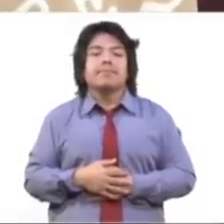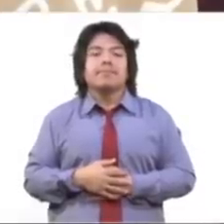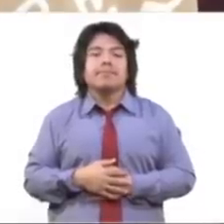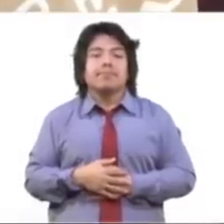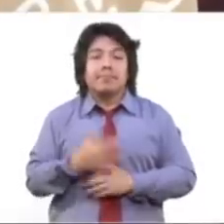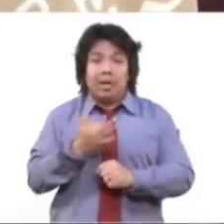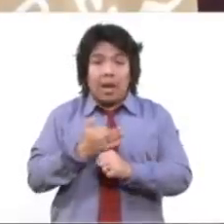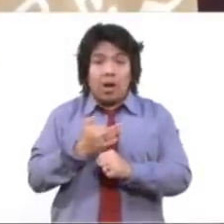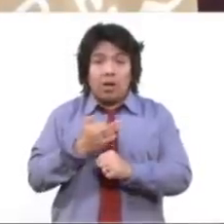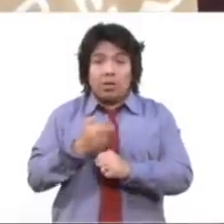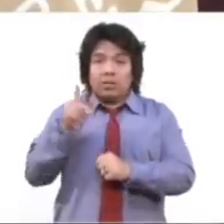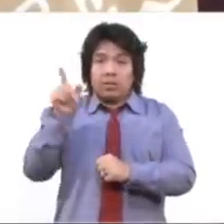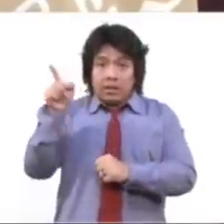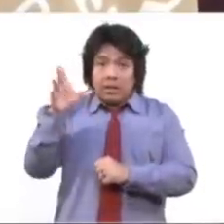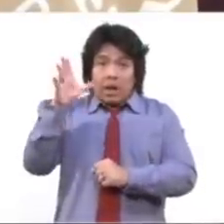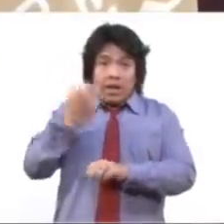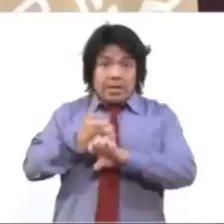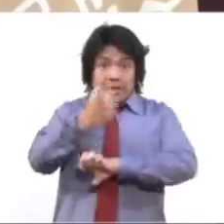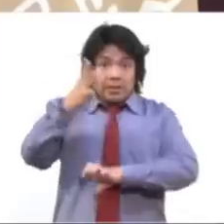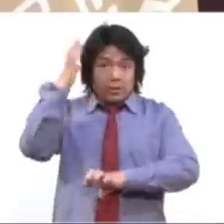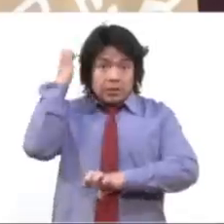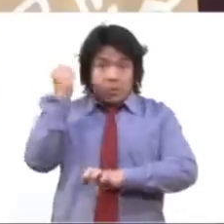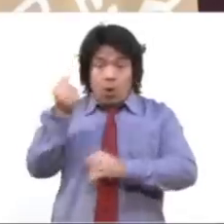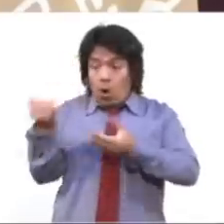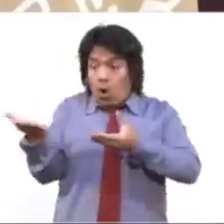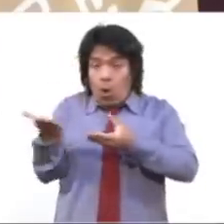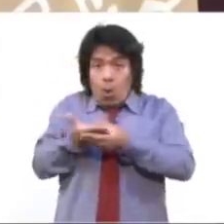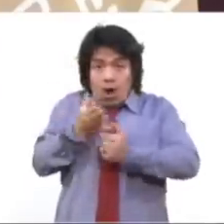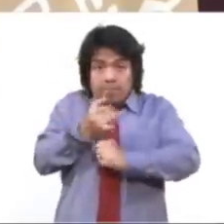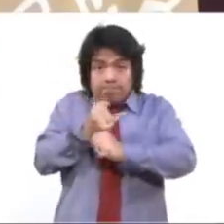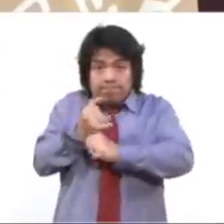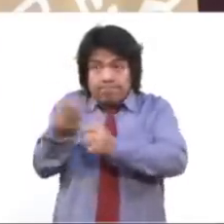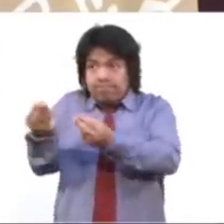Que aún no quieren entregar la carpeta de investigación.